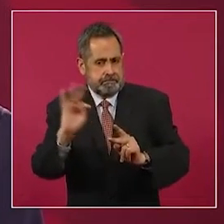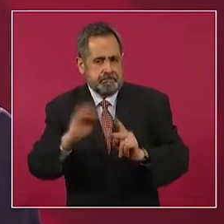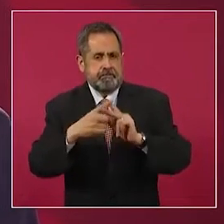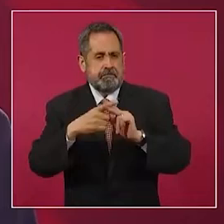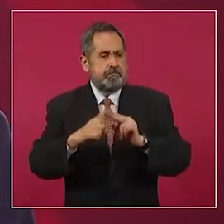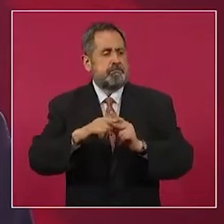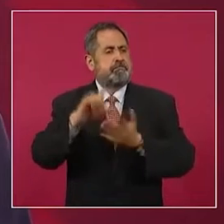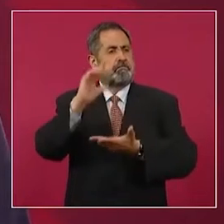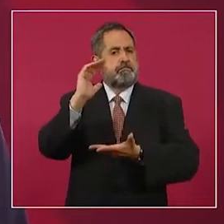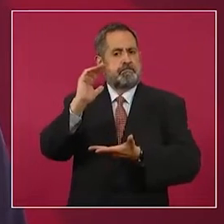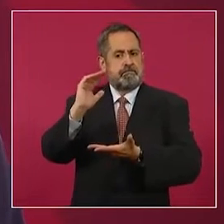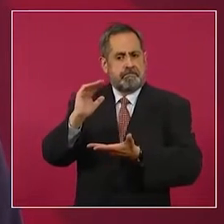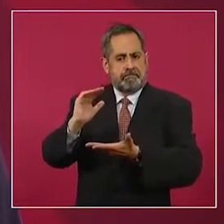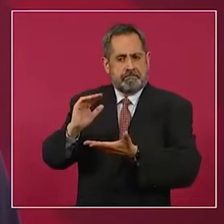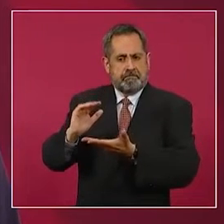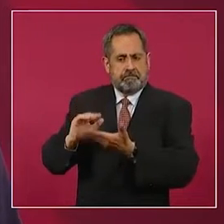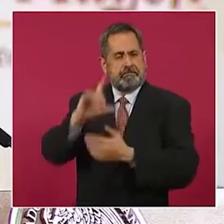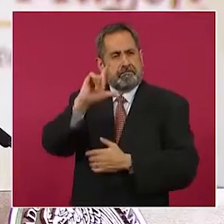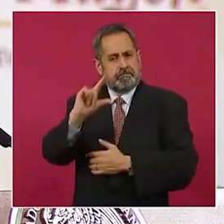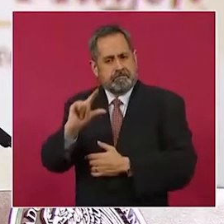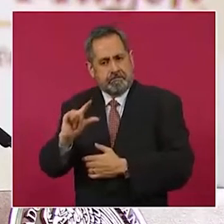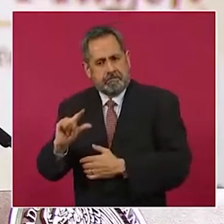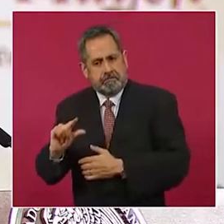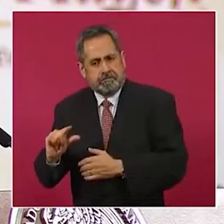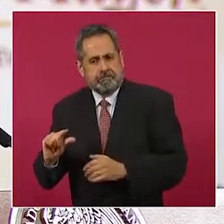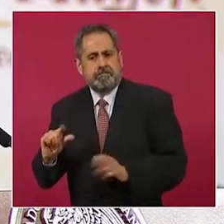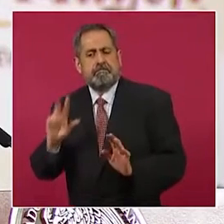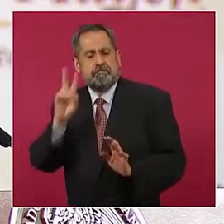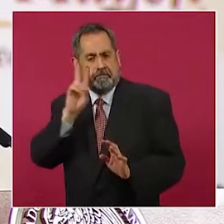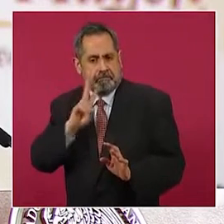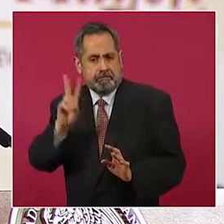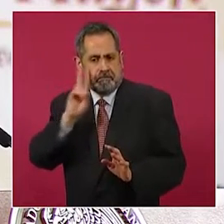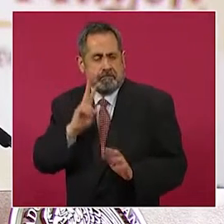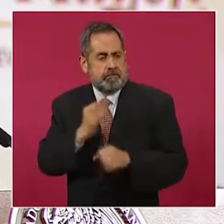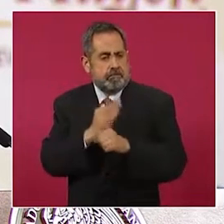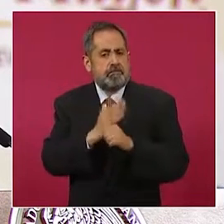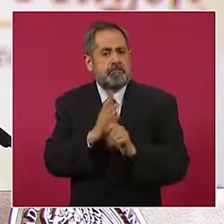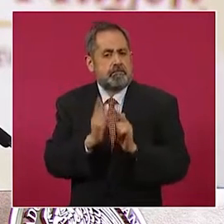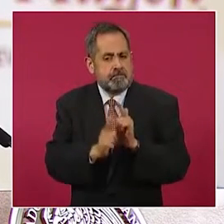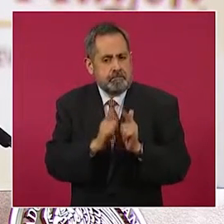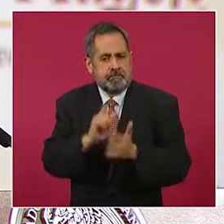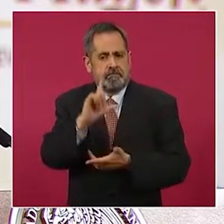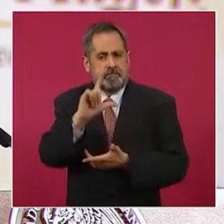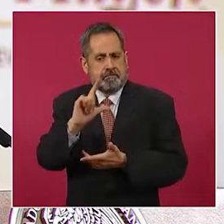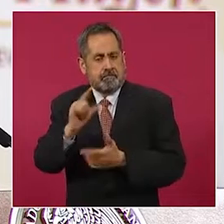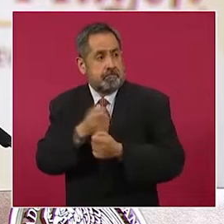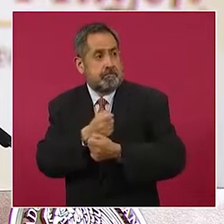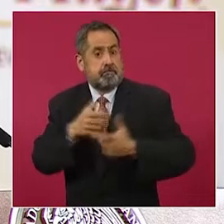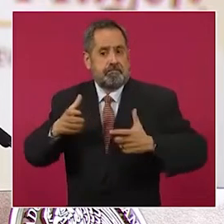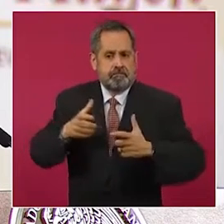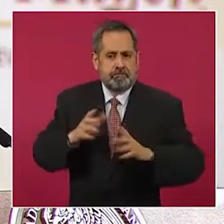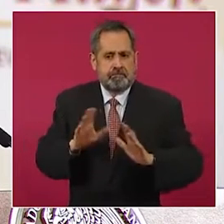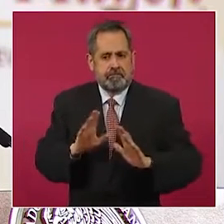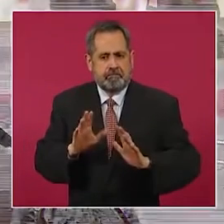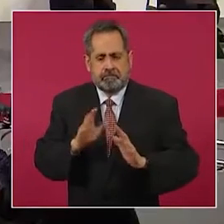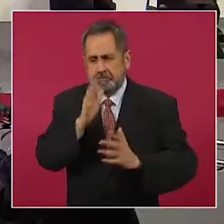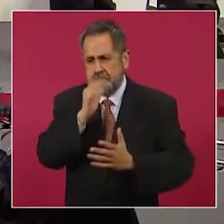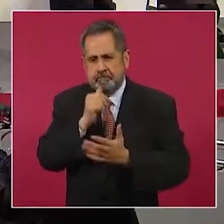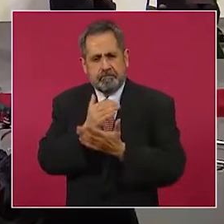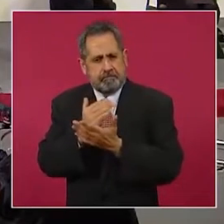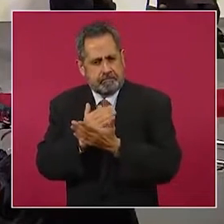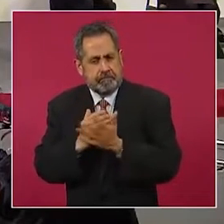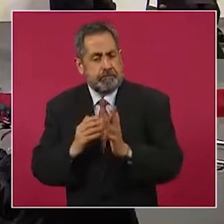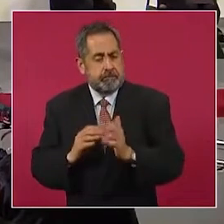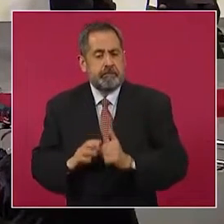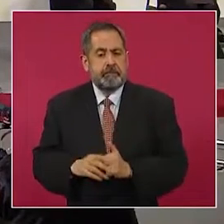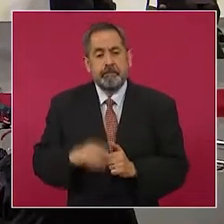la tendencia de crecimiento. Por lo tanto, se reduce la velocidad de crecimiento de la epidemia. Lo que vemos también reflejado en